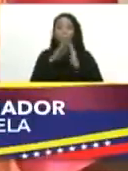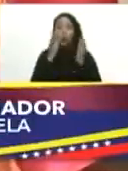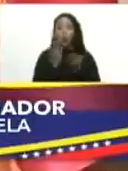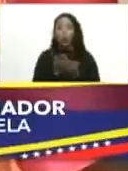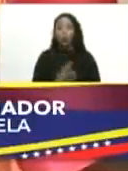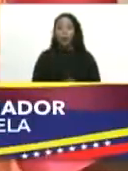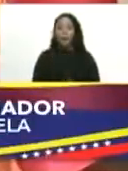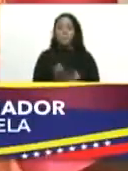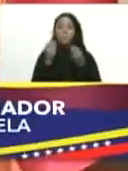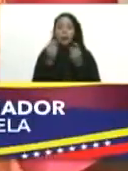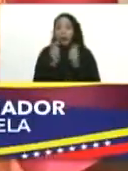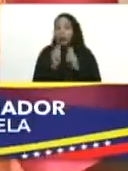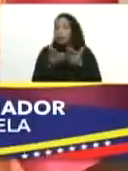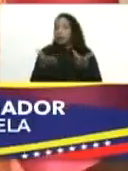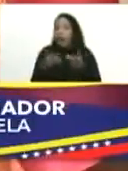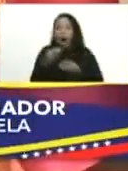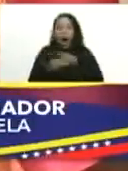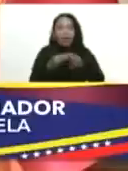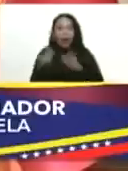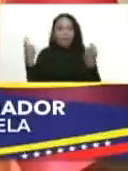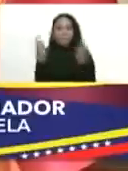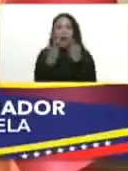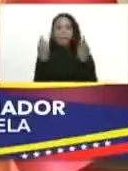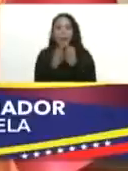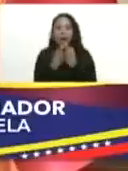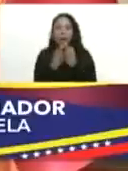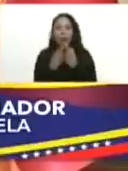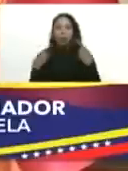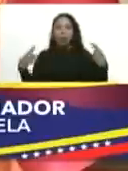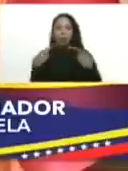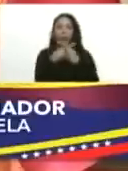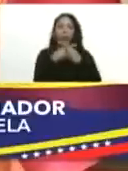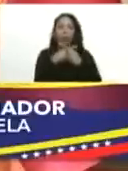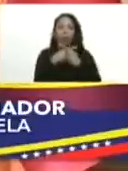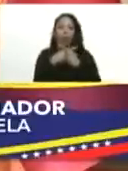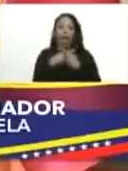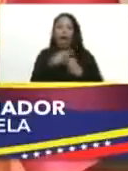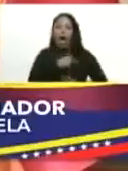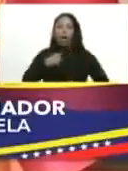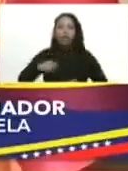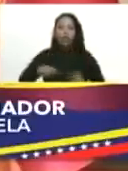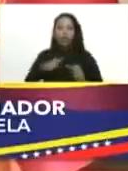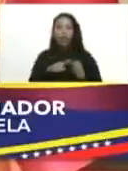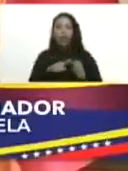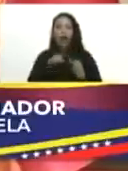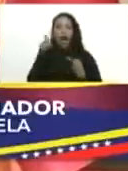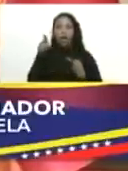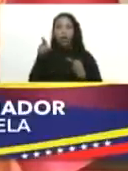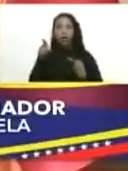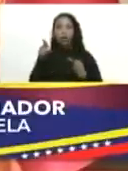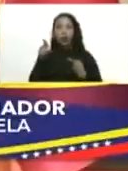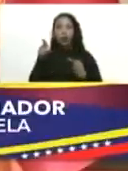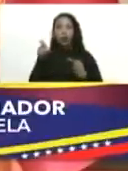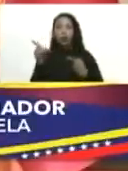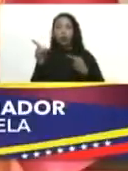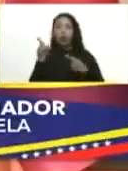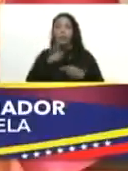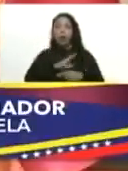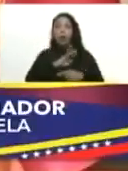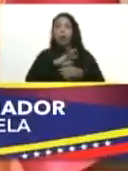para tratar de crearle un conflicto armado a la China en sus mares, en su